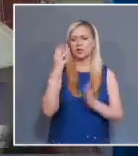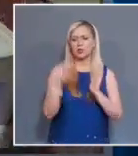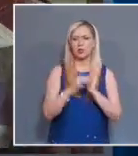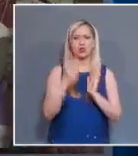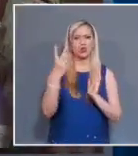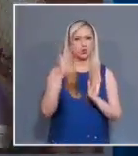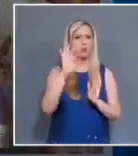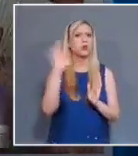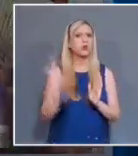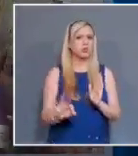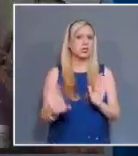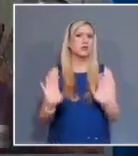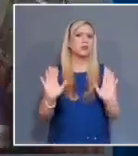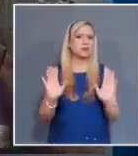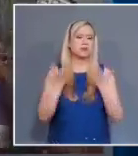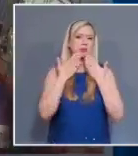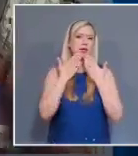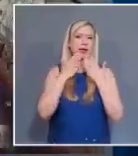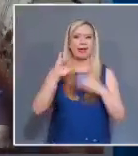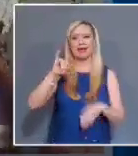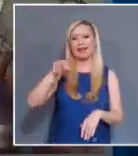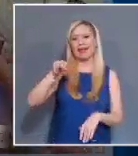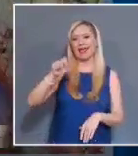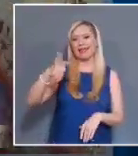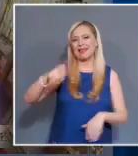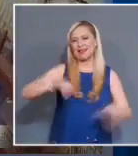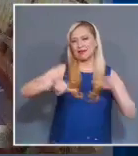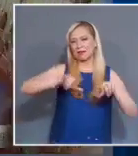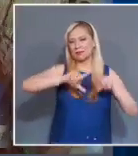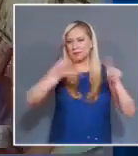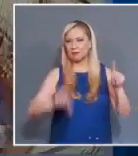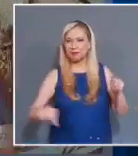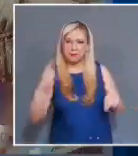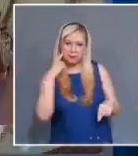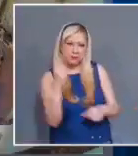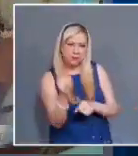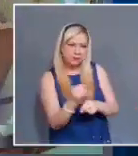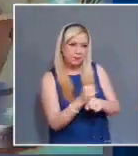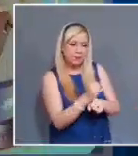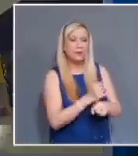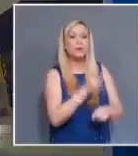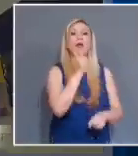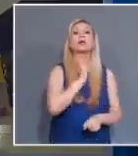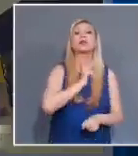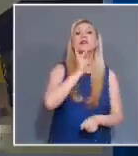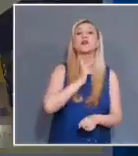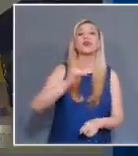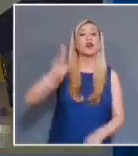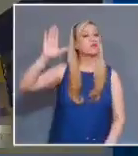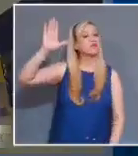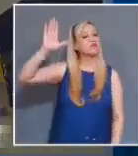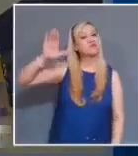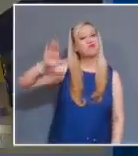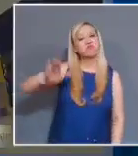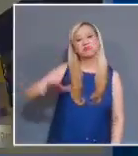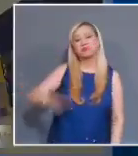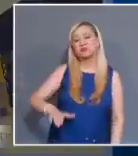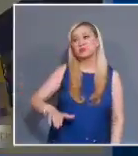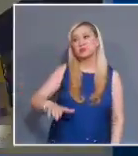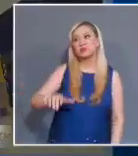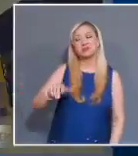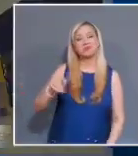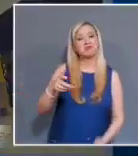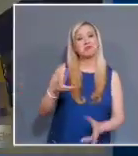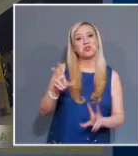del INEGI, las exportaciones petroleras registraron un descenso de 27.6%, mientras que las no